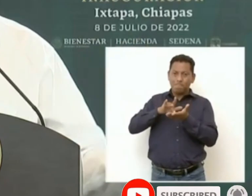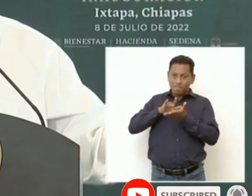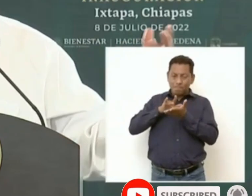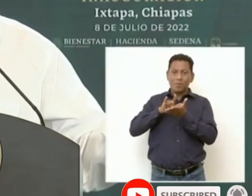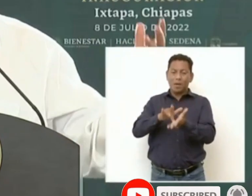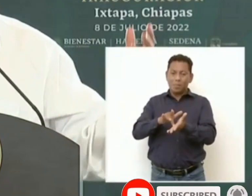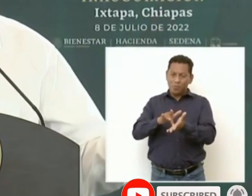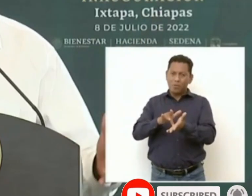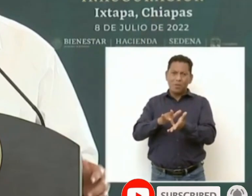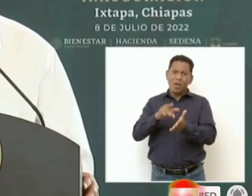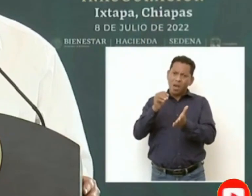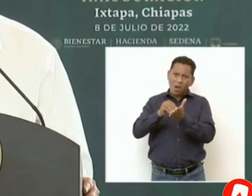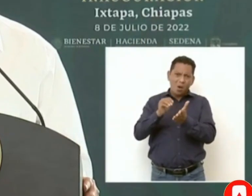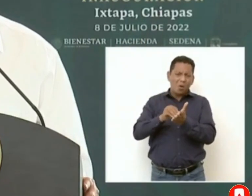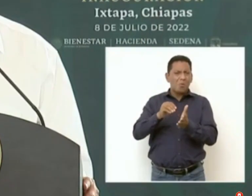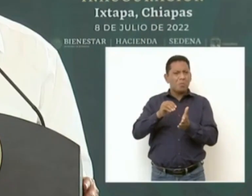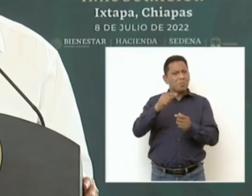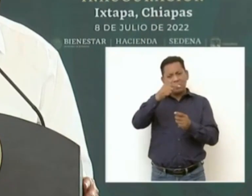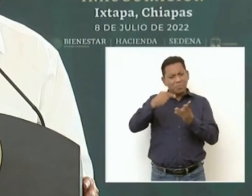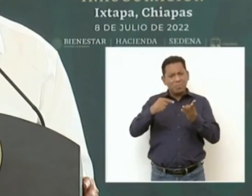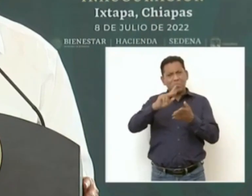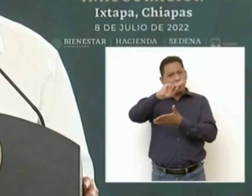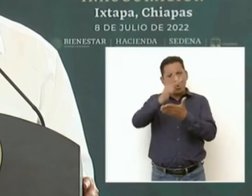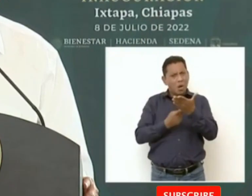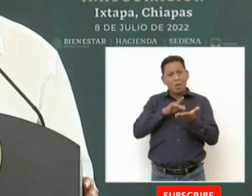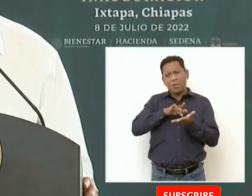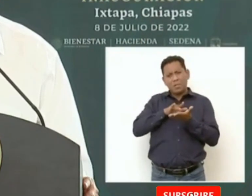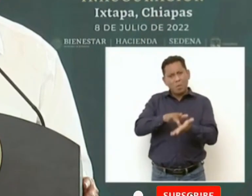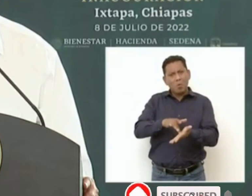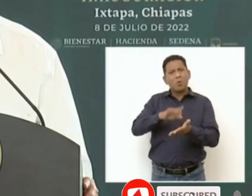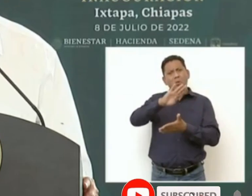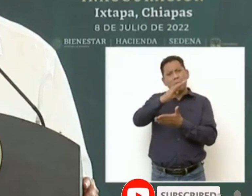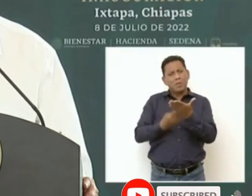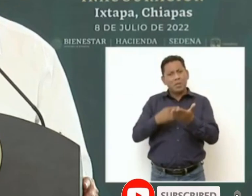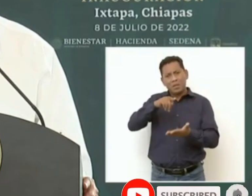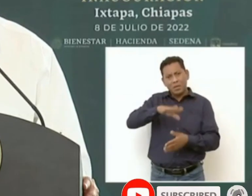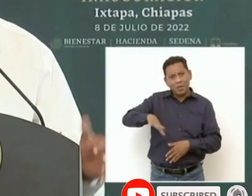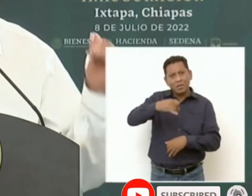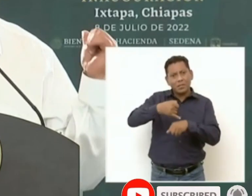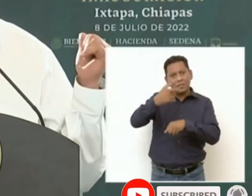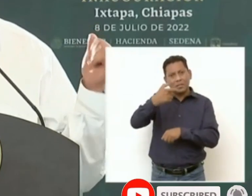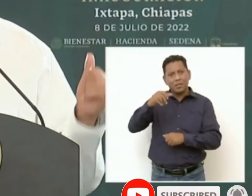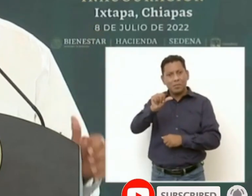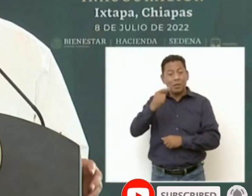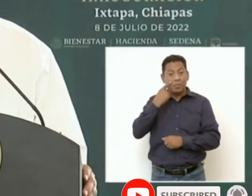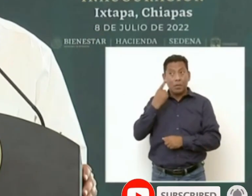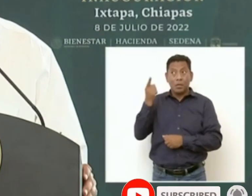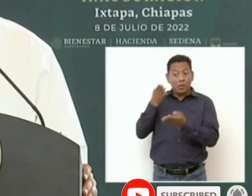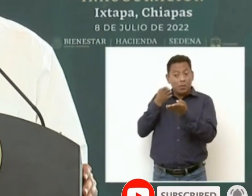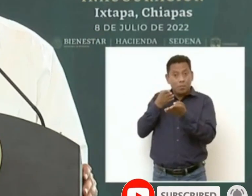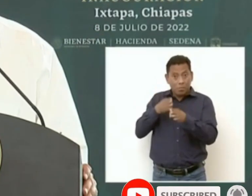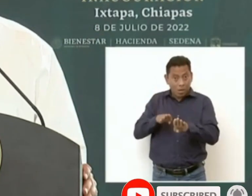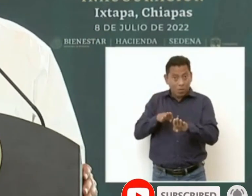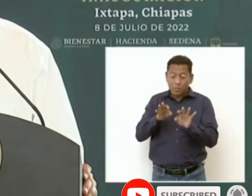o sea, van a llegar otros programas de bienestar a Iztapa. El banco es muy